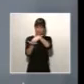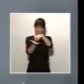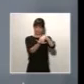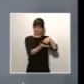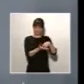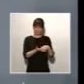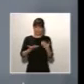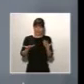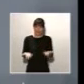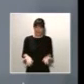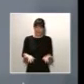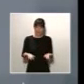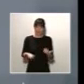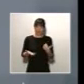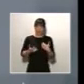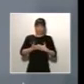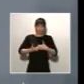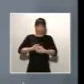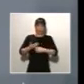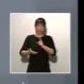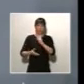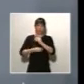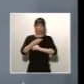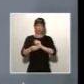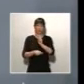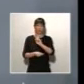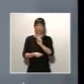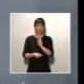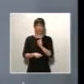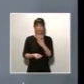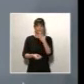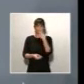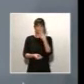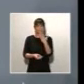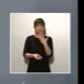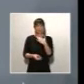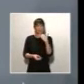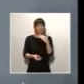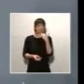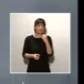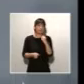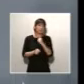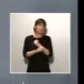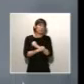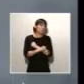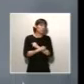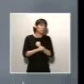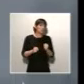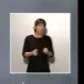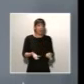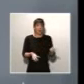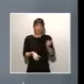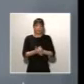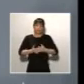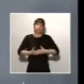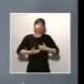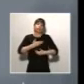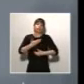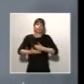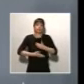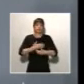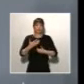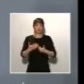operación, pues sería prácticamente imposible volverlas a ponerlas en funcionamiento en su versión